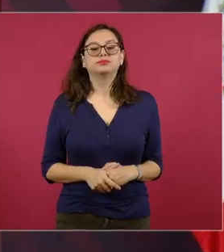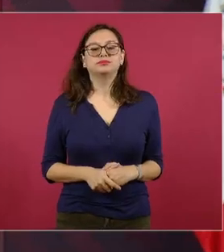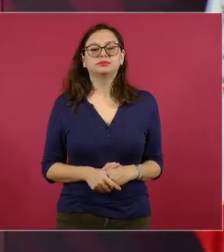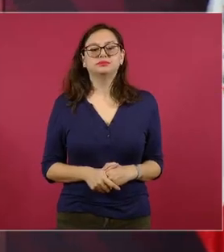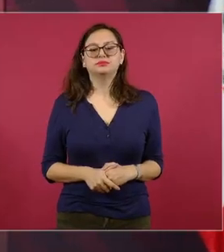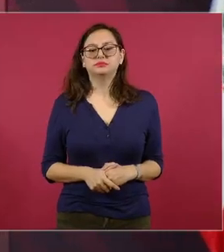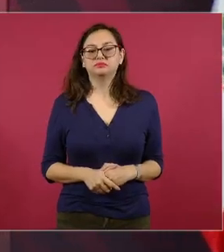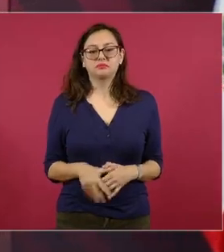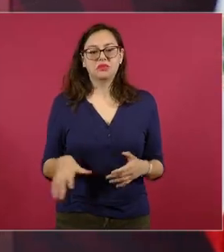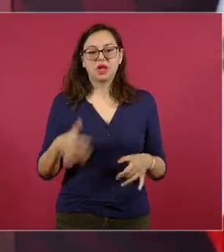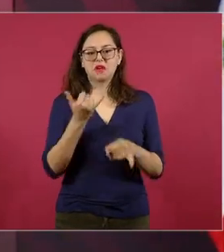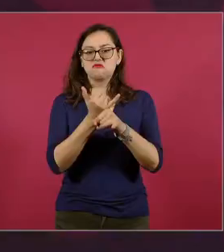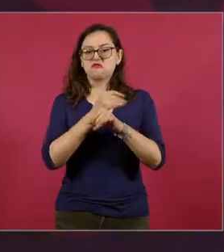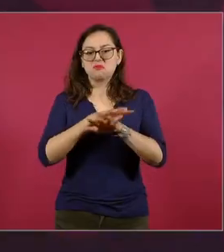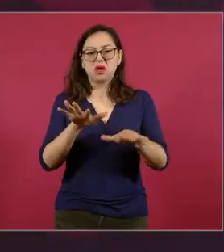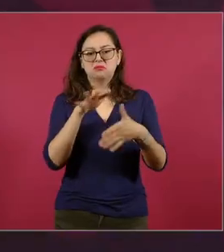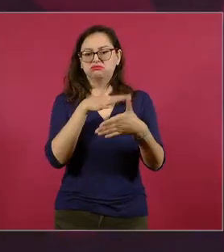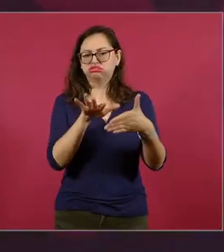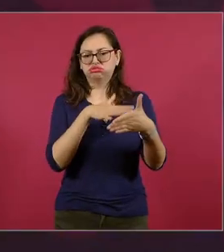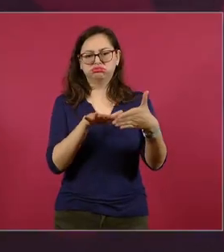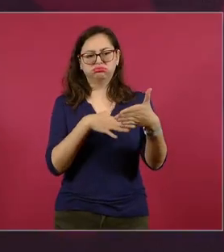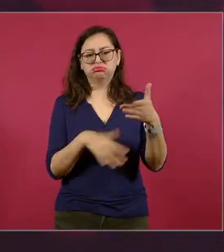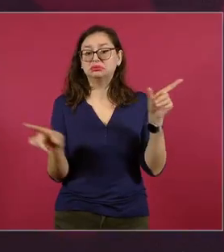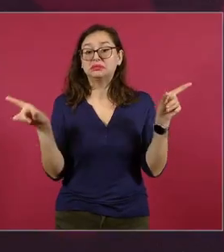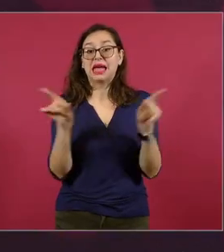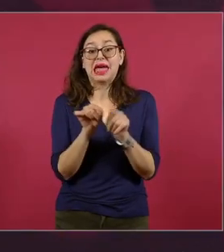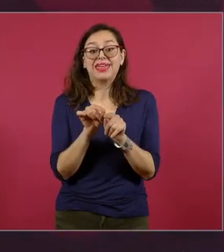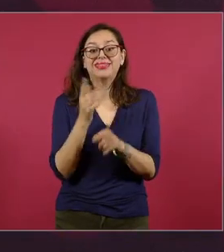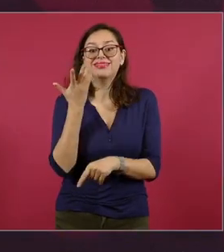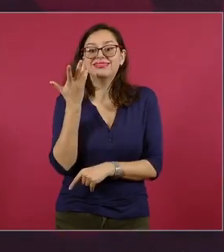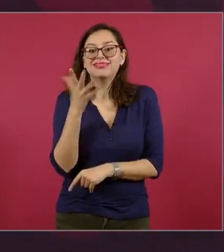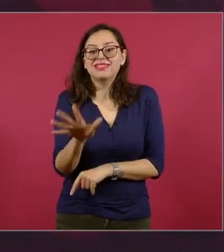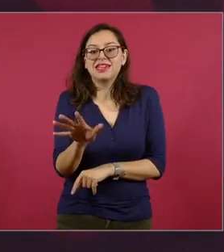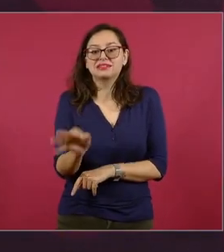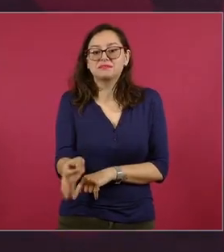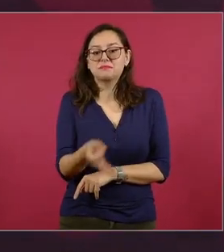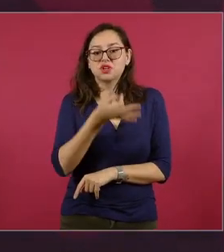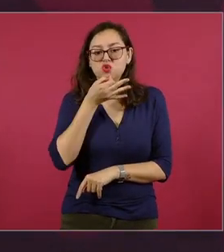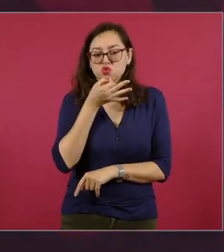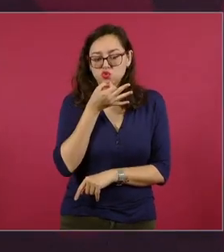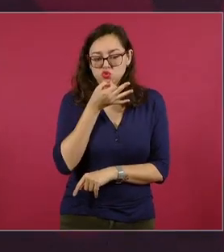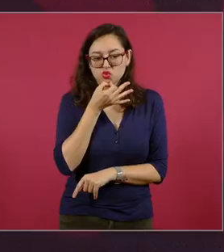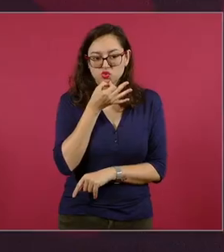10 minutos, nada más, 10 minutos y